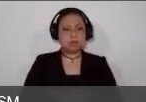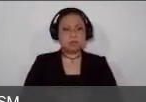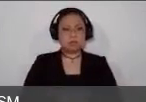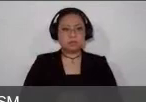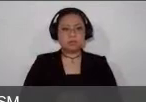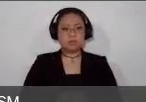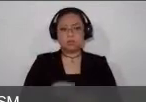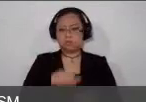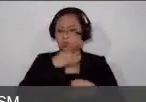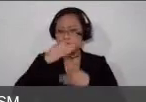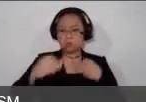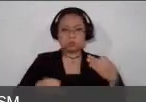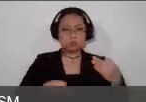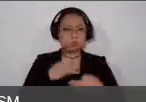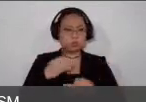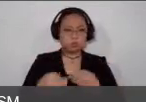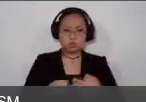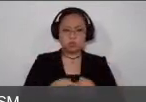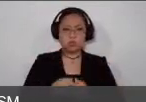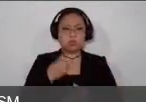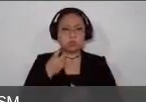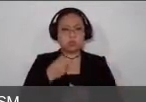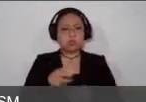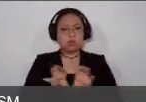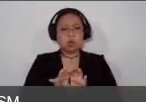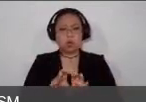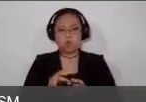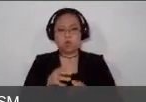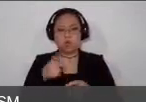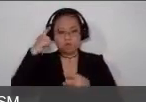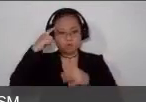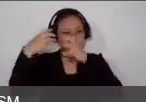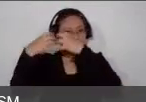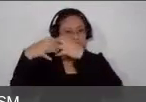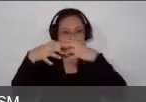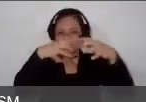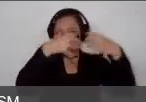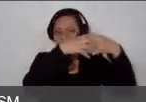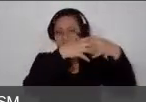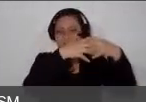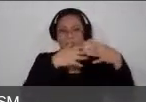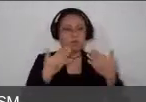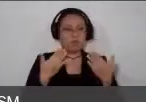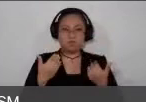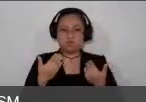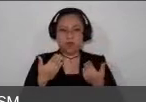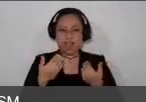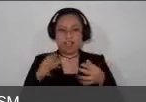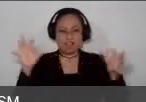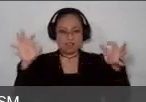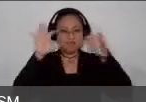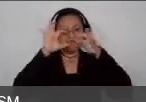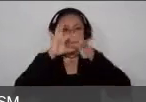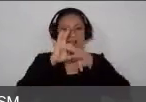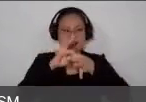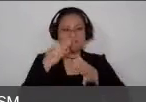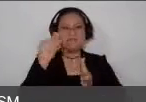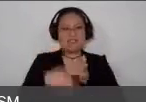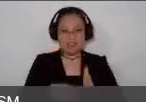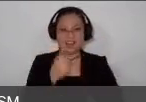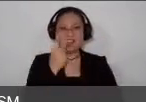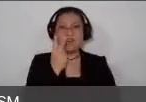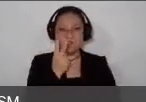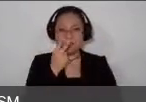es todo aquello que el hemisferio izquierdo no te da necesitamos los dos